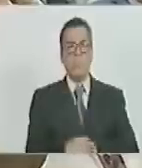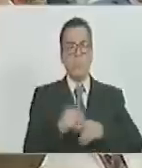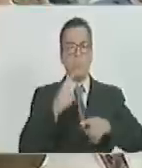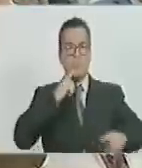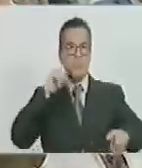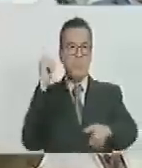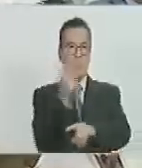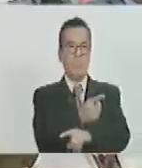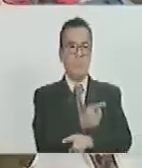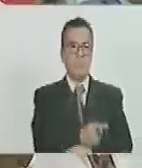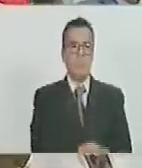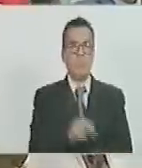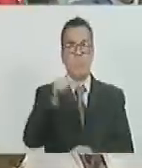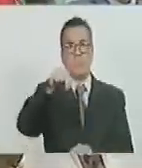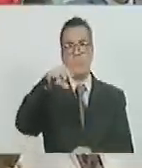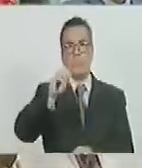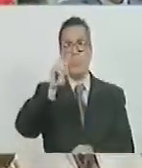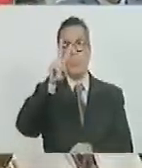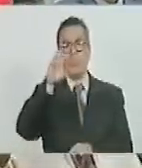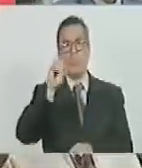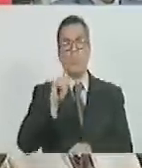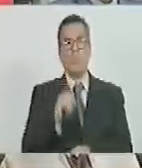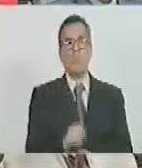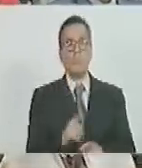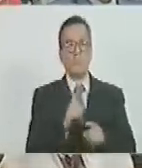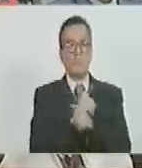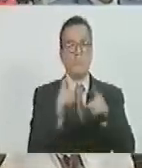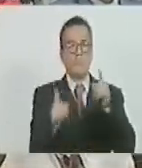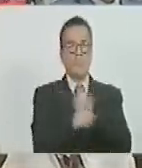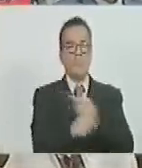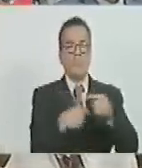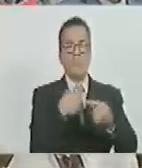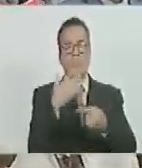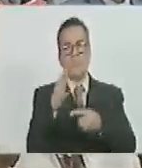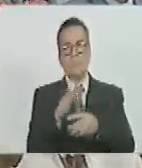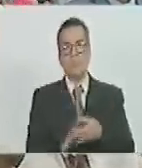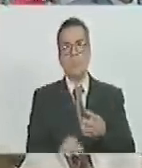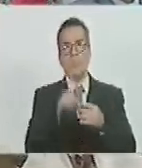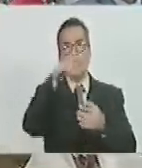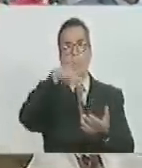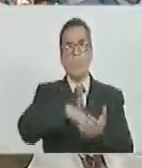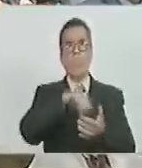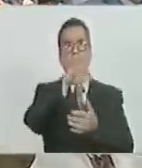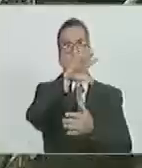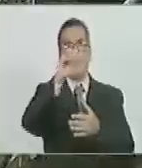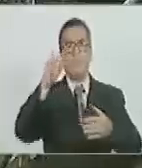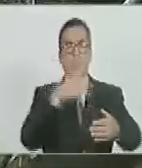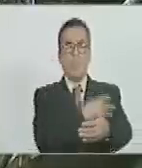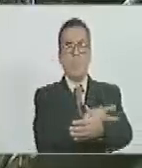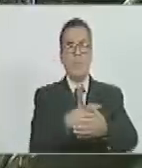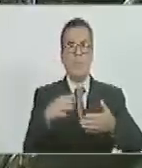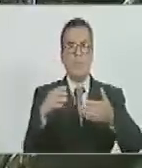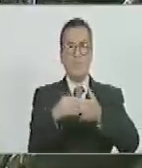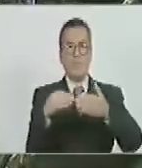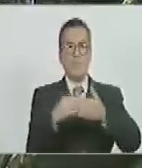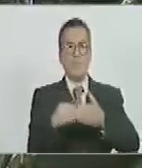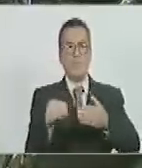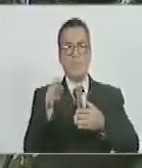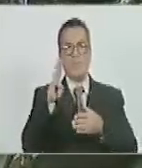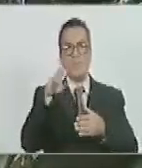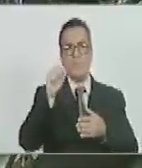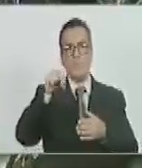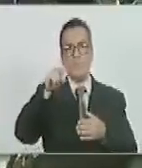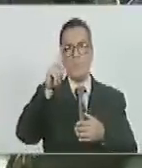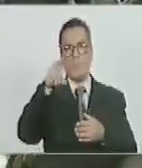ordena al Novo Banco la transferencia de aproximadamente 1.500 millones de dólares para Bandes,